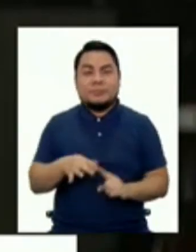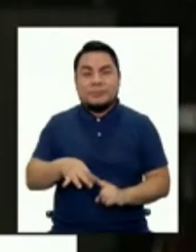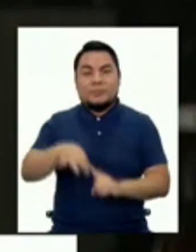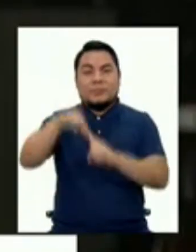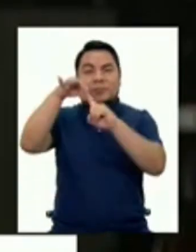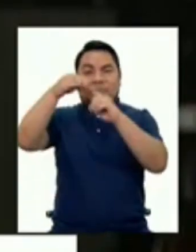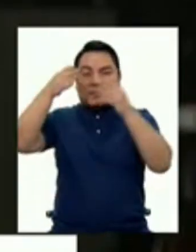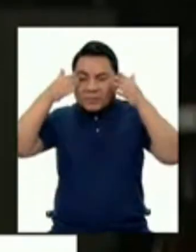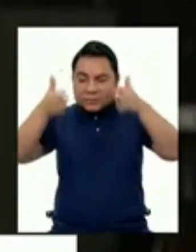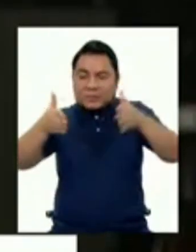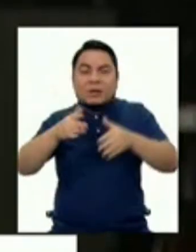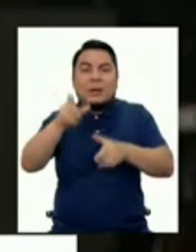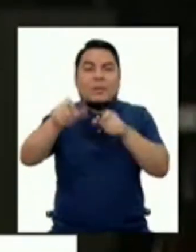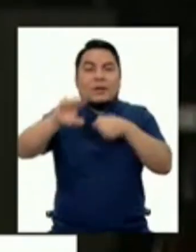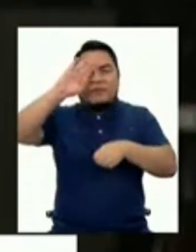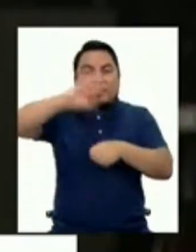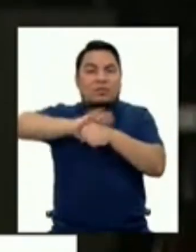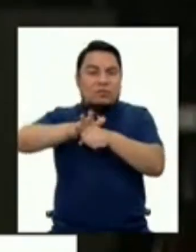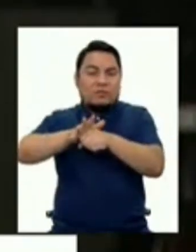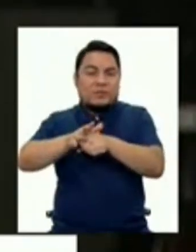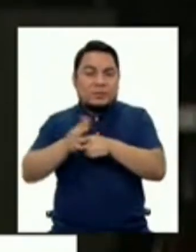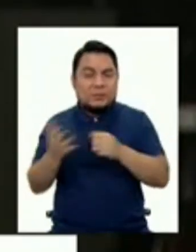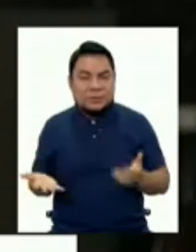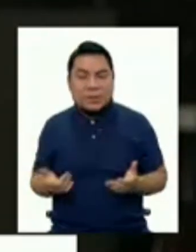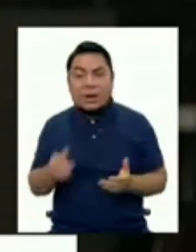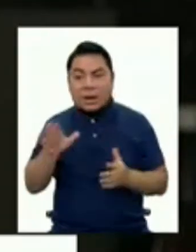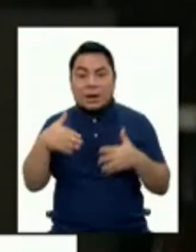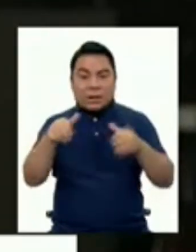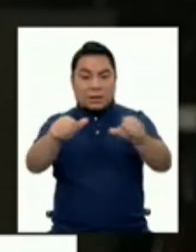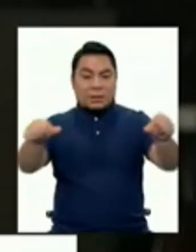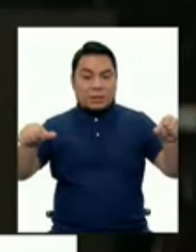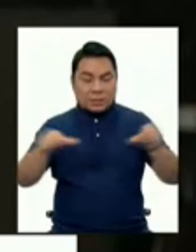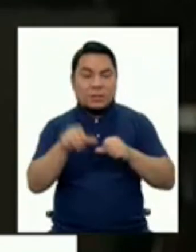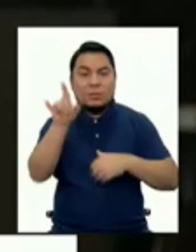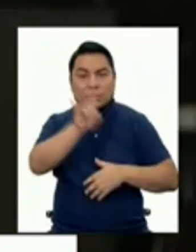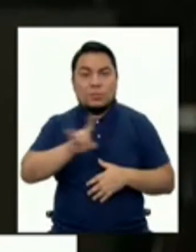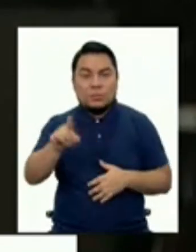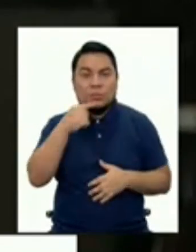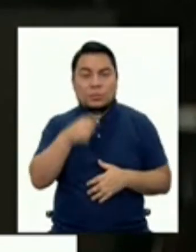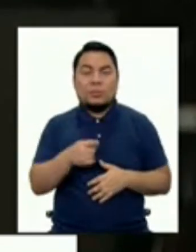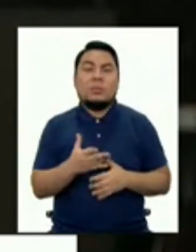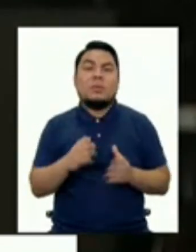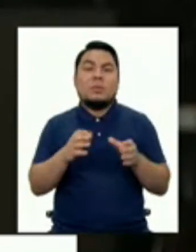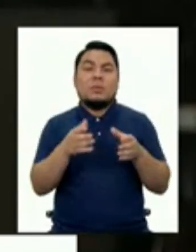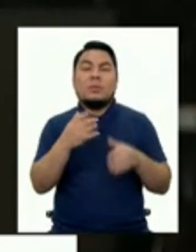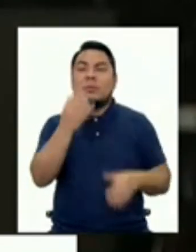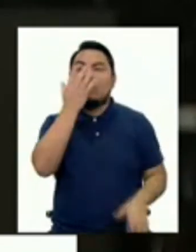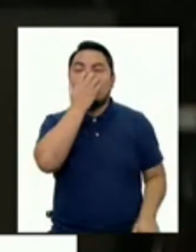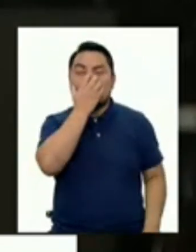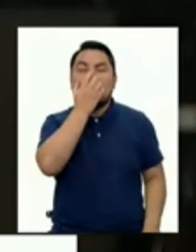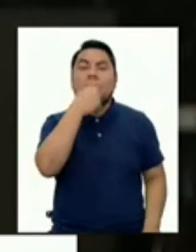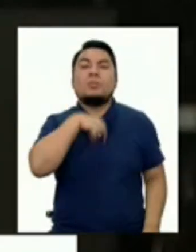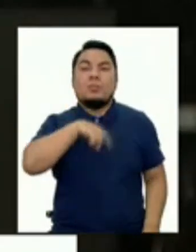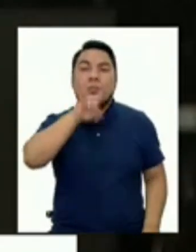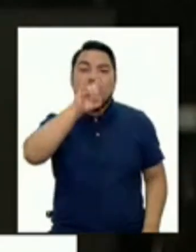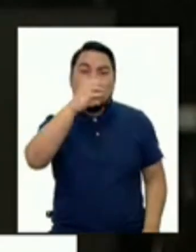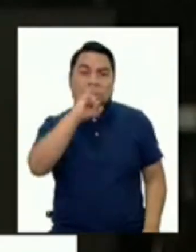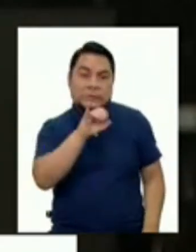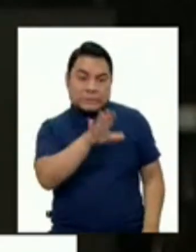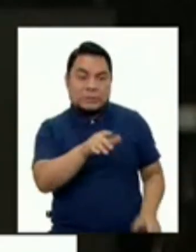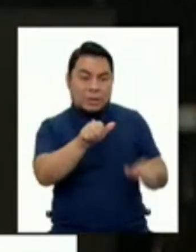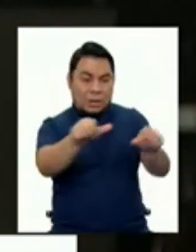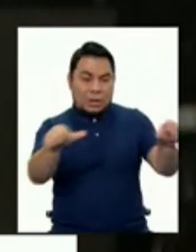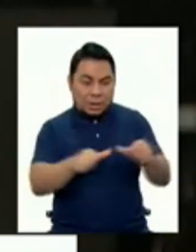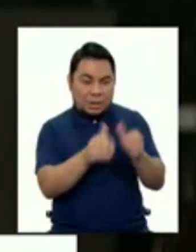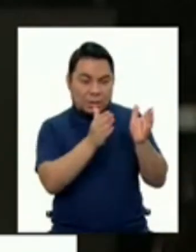dedicado exclusivamente a COVID. Tiene ambientes para ser utilizados en unidad de cuidados intensivos e inclusive con